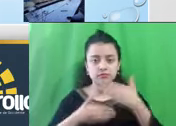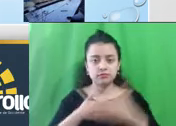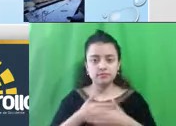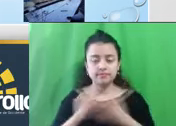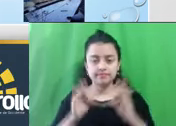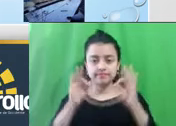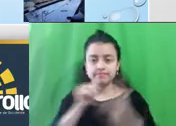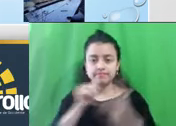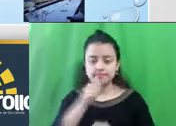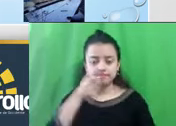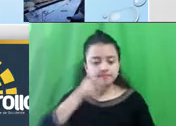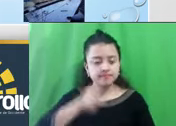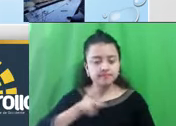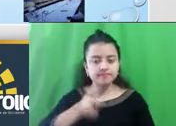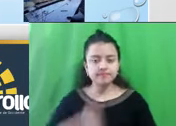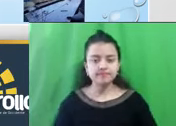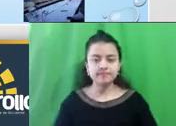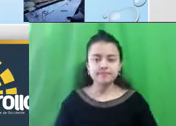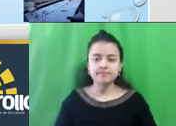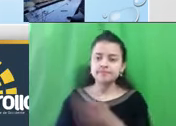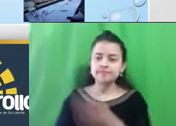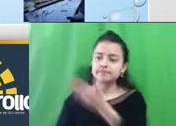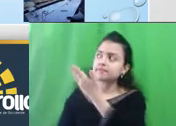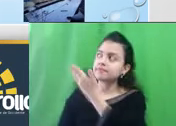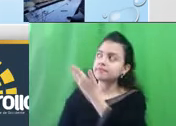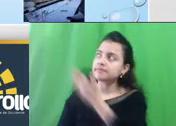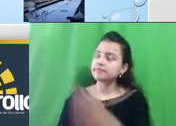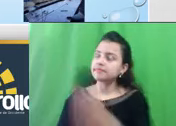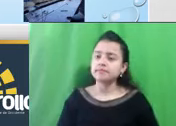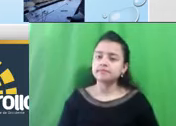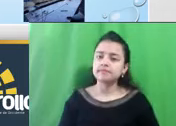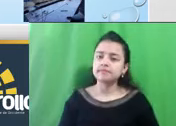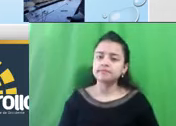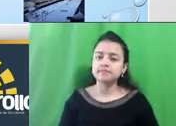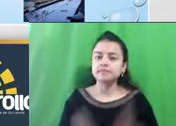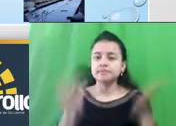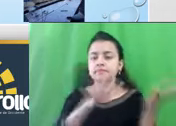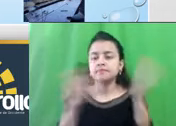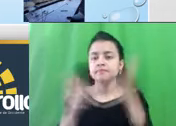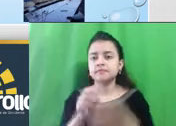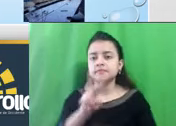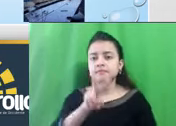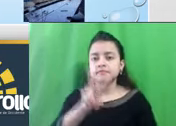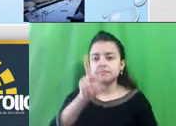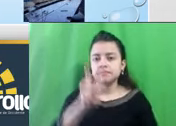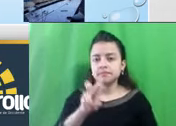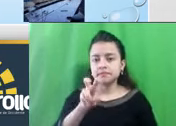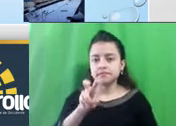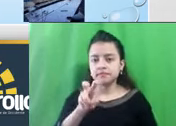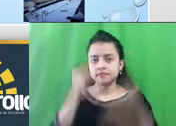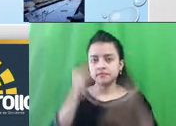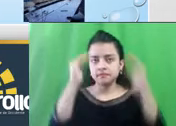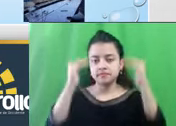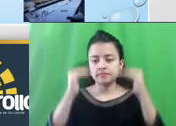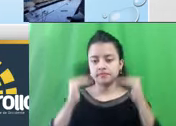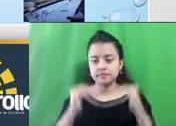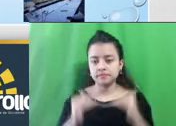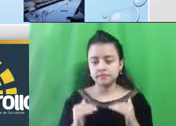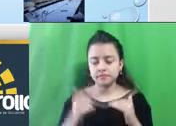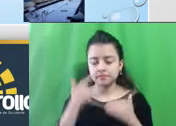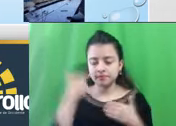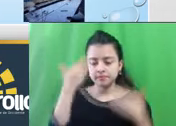Ese es nuestro laboratorio. Estamos evaluando más o menos 27 criterios en cada muestrica de agua, más o menos 27